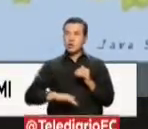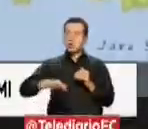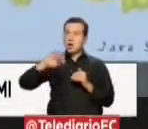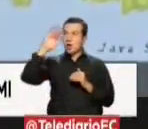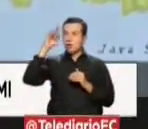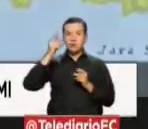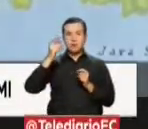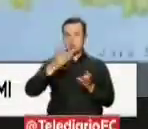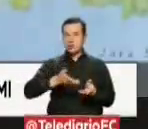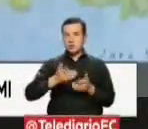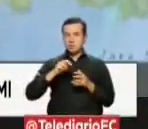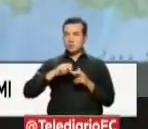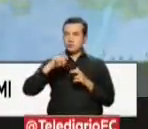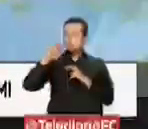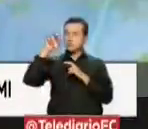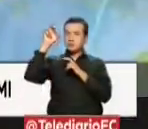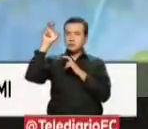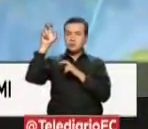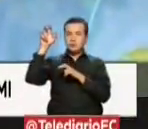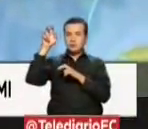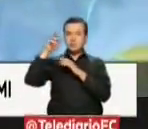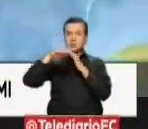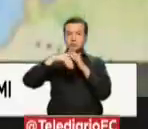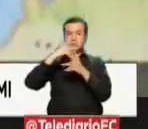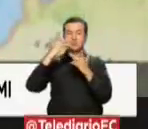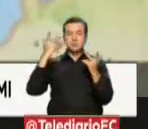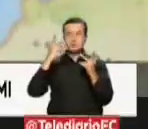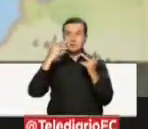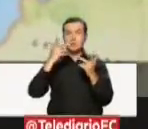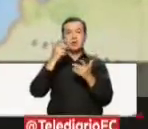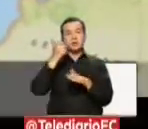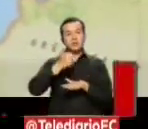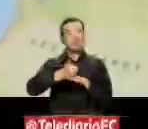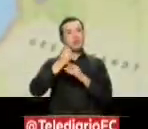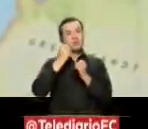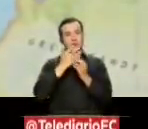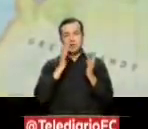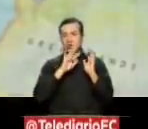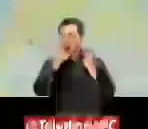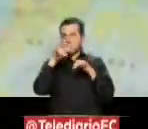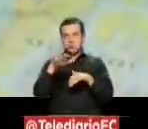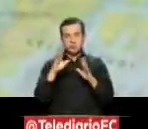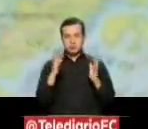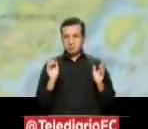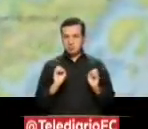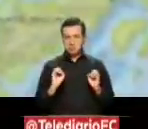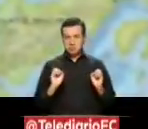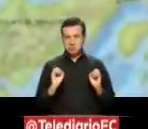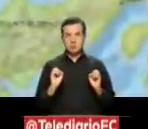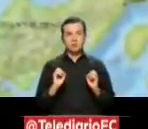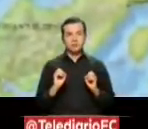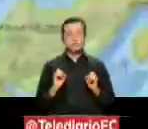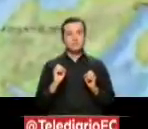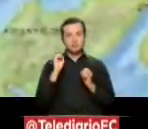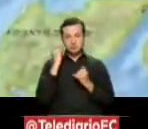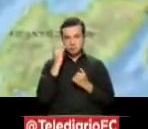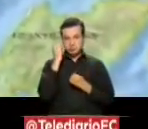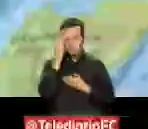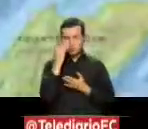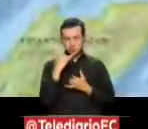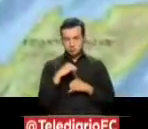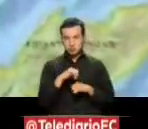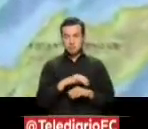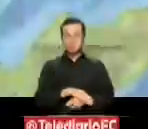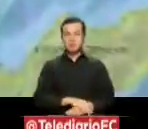terrenos más elevados. No obstante, poco después las autoridades levantaron la alerta. Es una noticia en desarrollo.